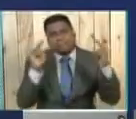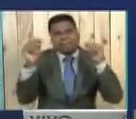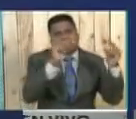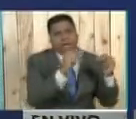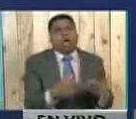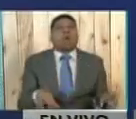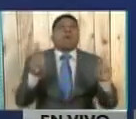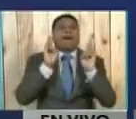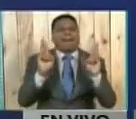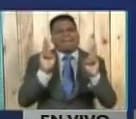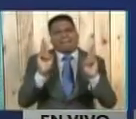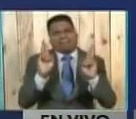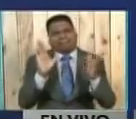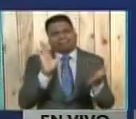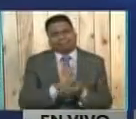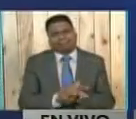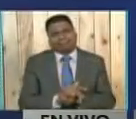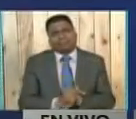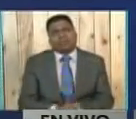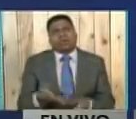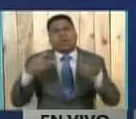ojalá, inchalá,